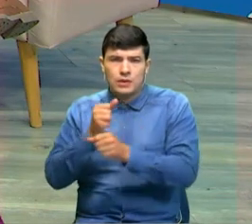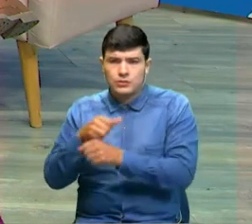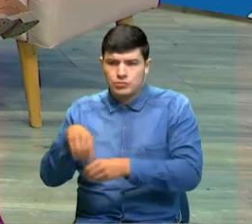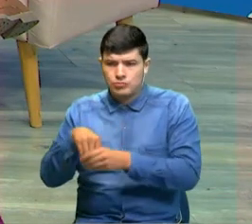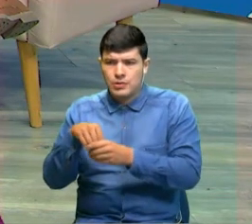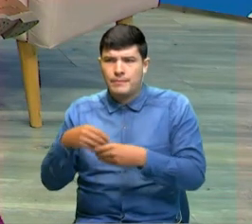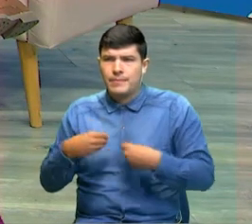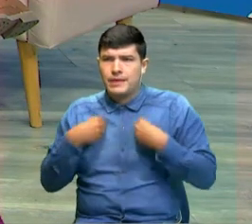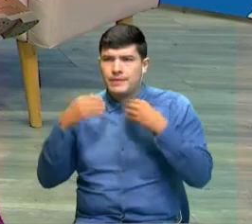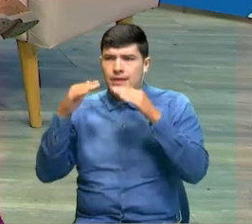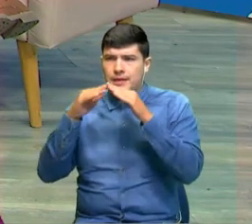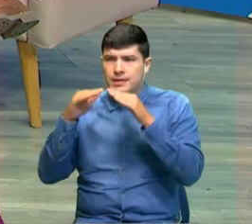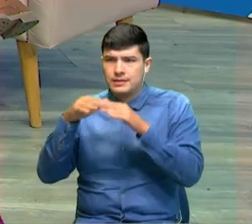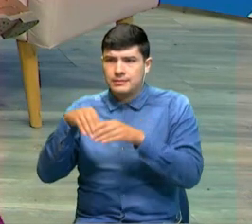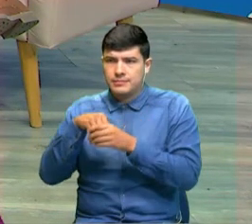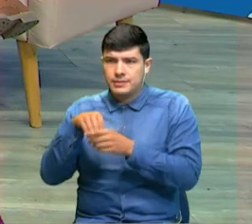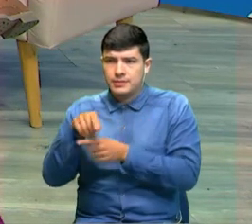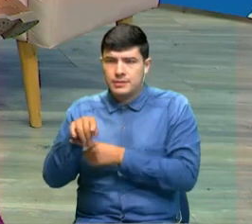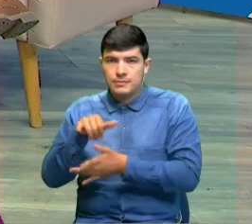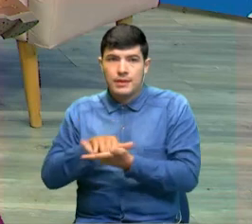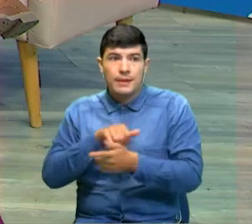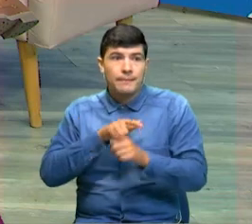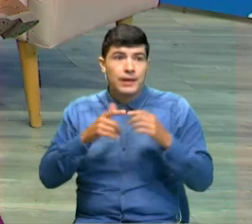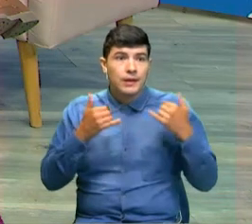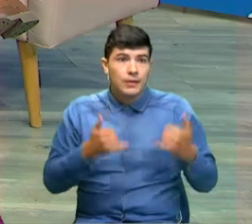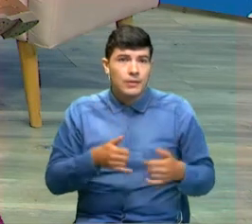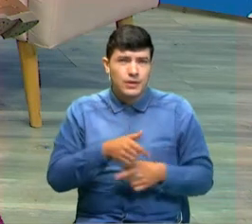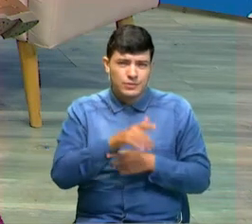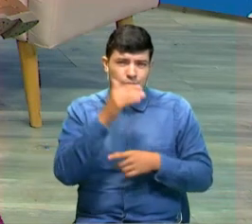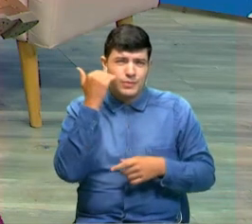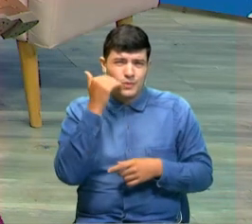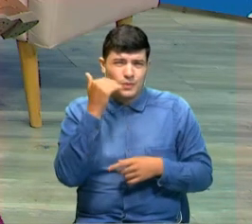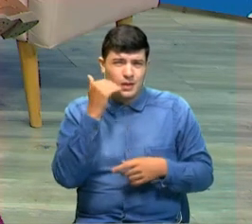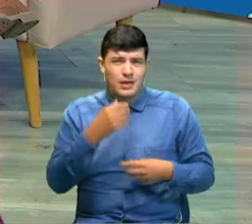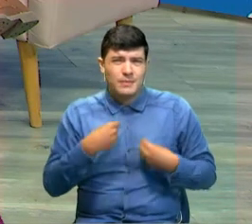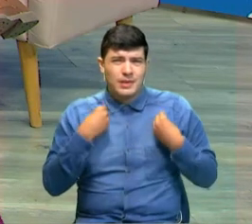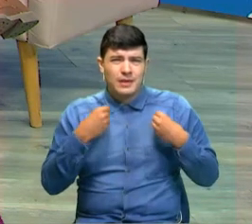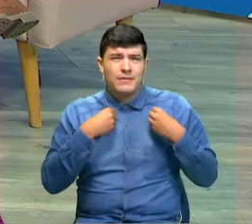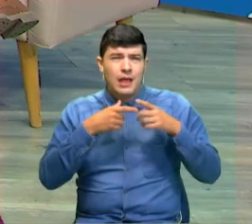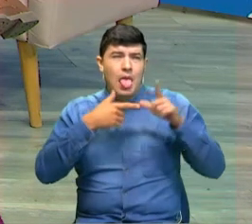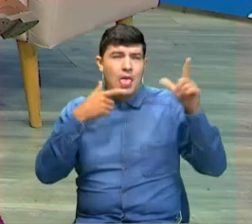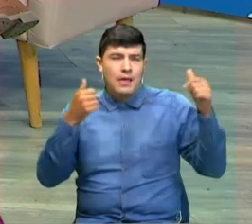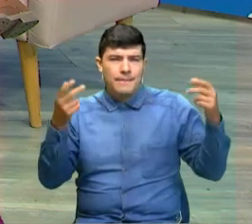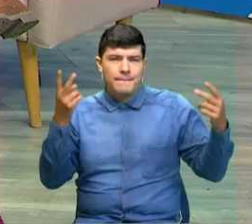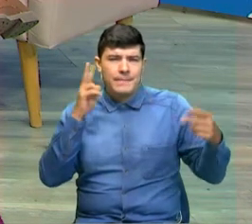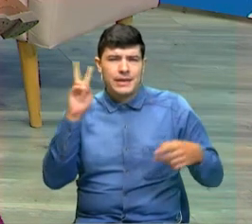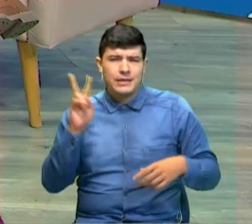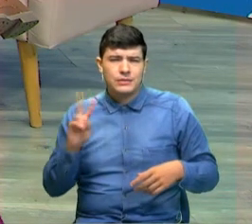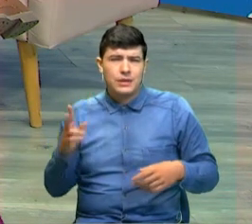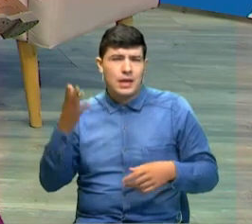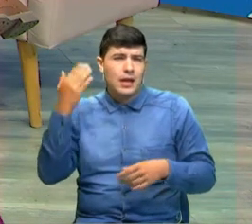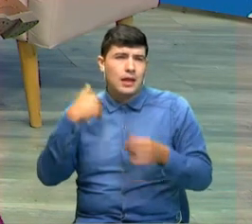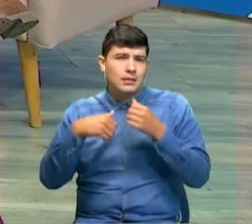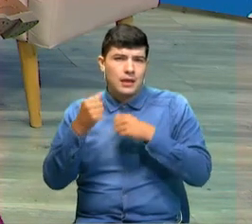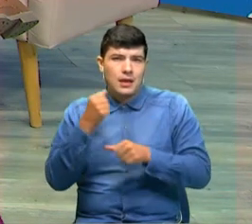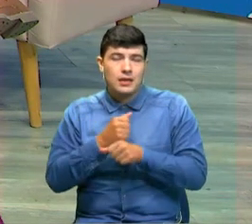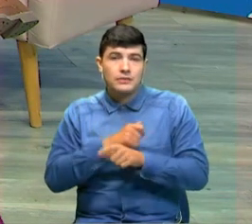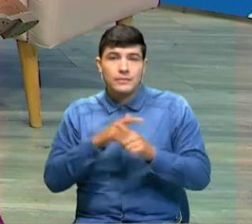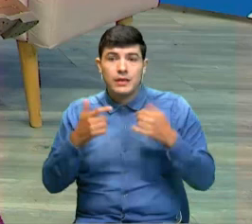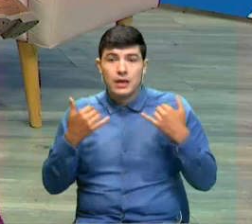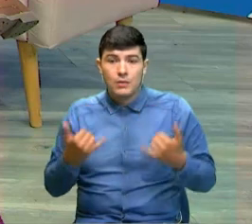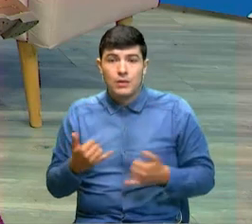estar en el inmueble. Ok. Y la señora, pues ella vive en Venezuela hace muchos años. Sí. Nosotros